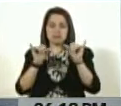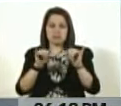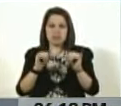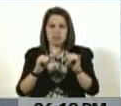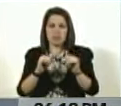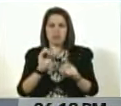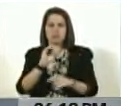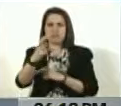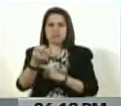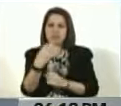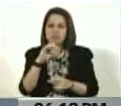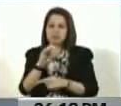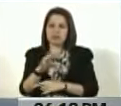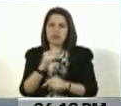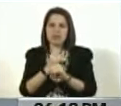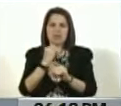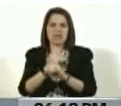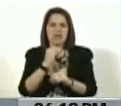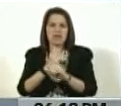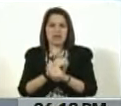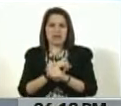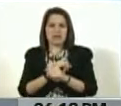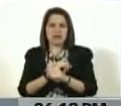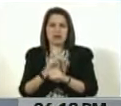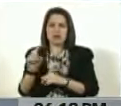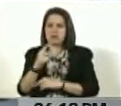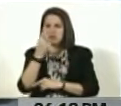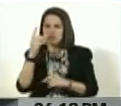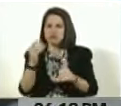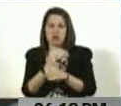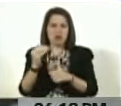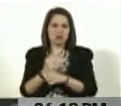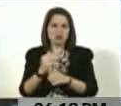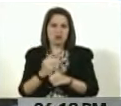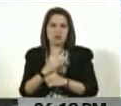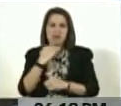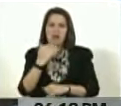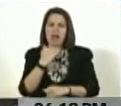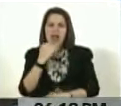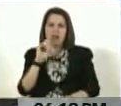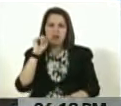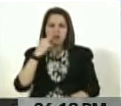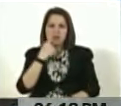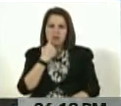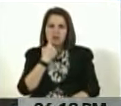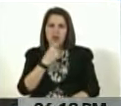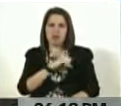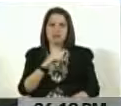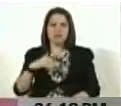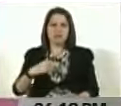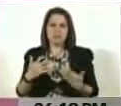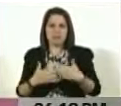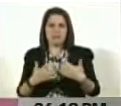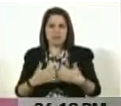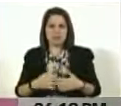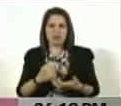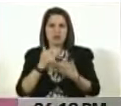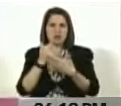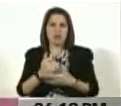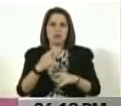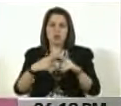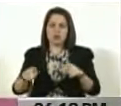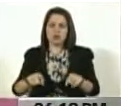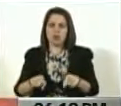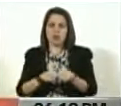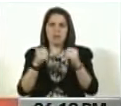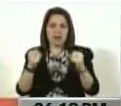bueno, hemos hecho unos avances, ¿no? En un principio conseguimos algunos códigos con estas empresas privadas y con esos códigos ayudamos a otras pequeñas